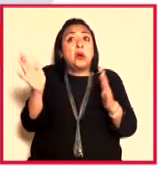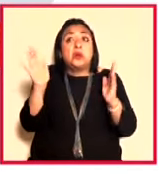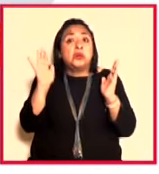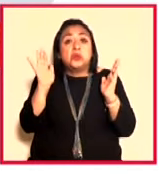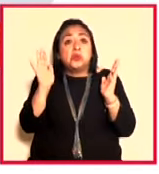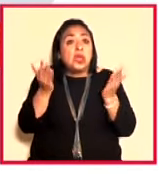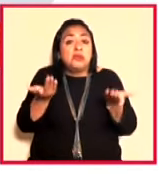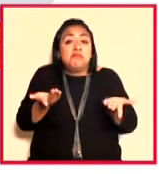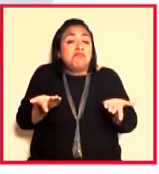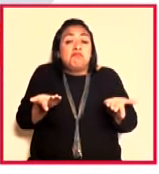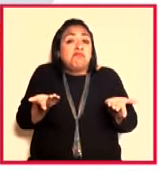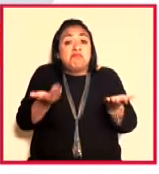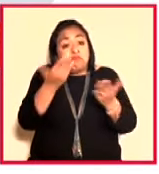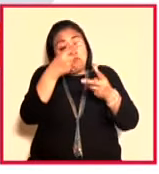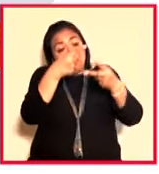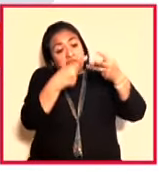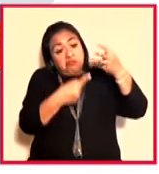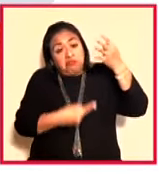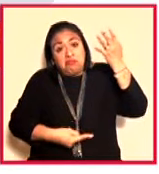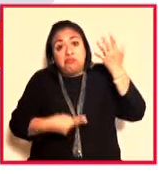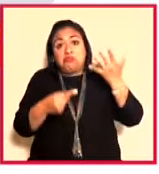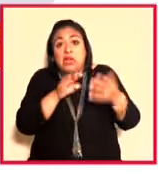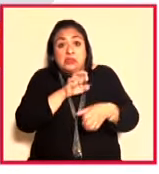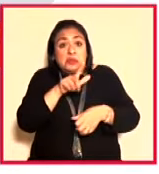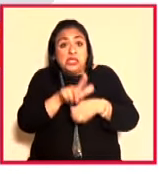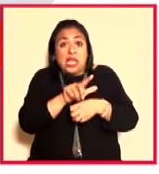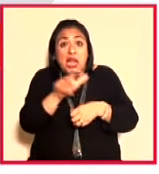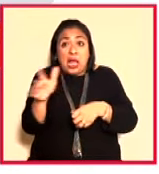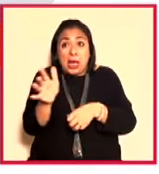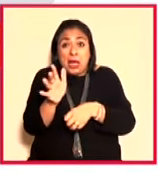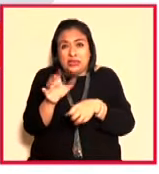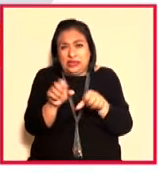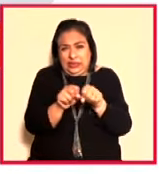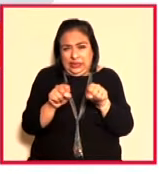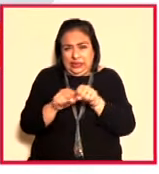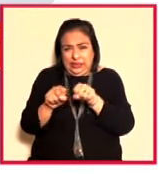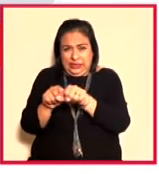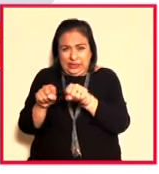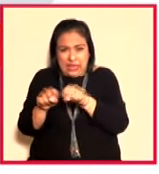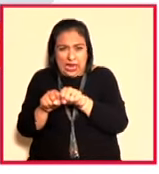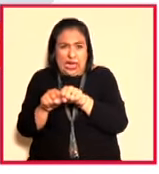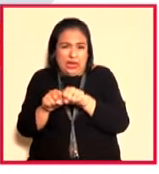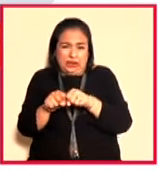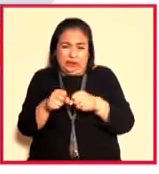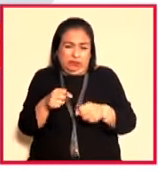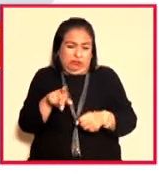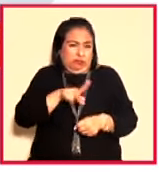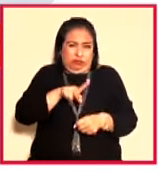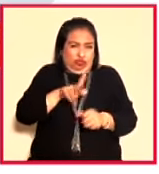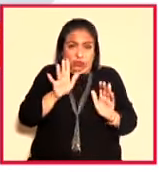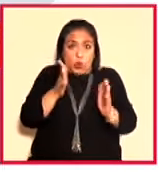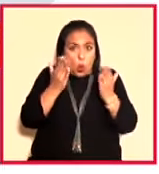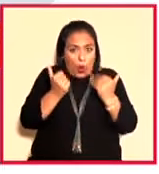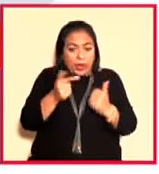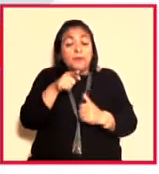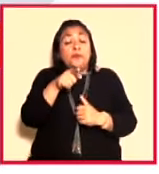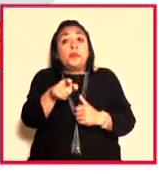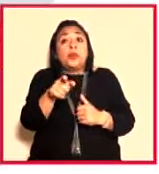en el menú, incluso el menú especializado de las salas como las nuestras. El ciclo está compuesto